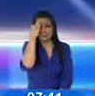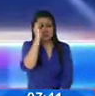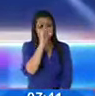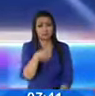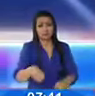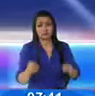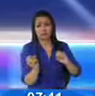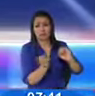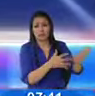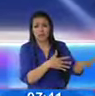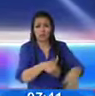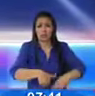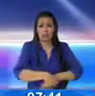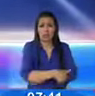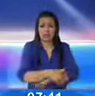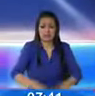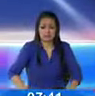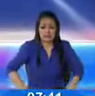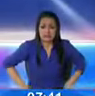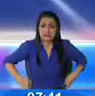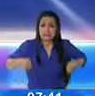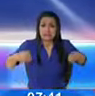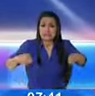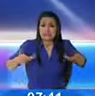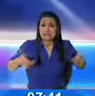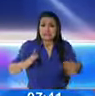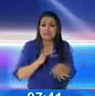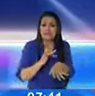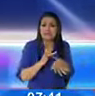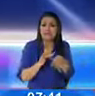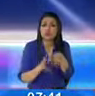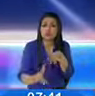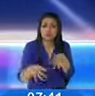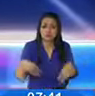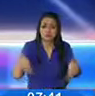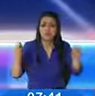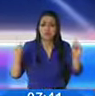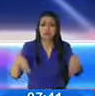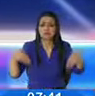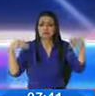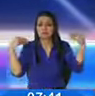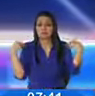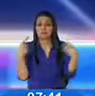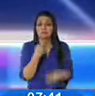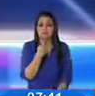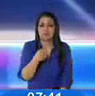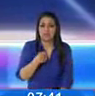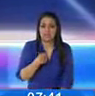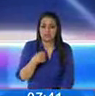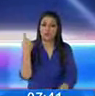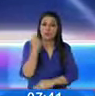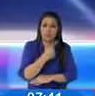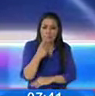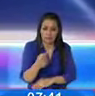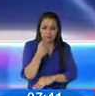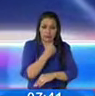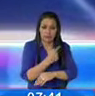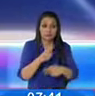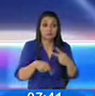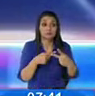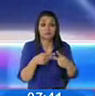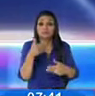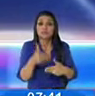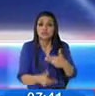no tiene pantalones, está en cuero y está cobijado con un plástico. Me lo dijo el primer día. Después